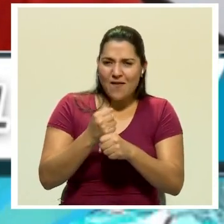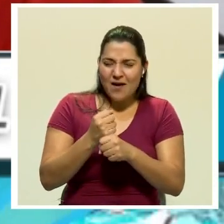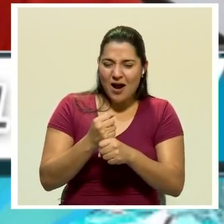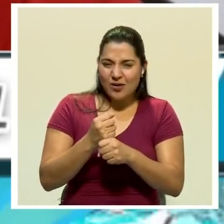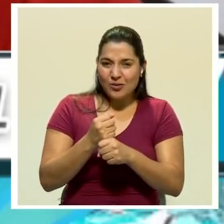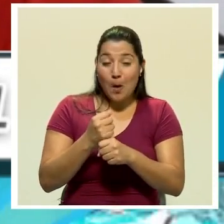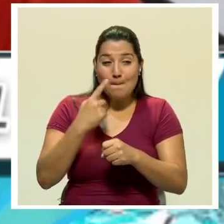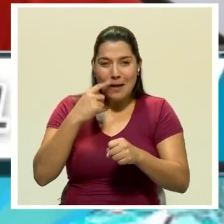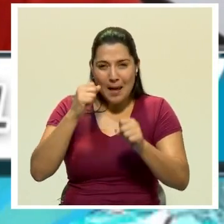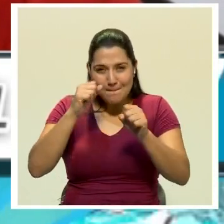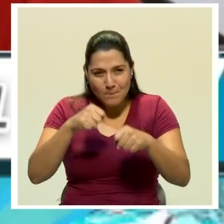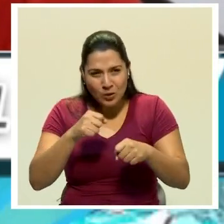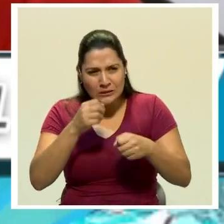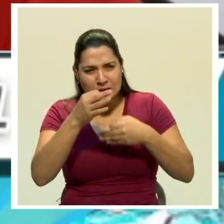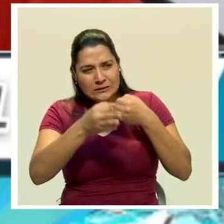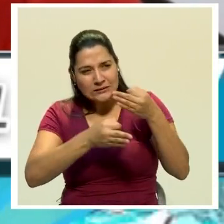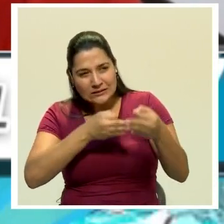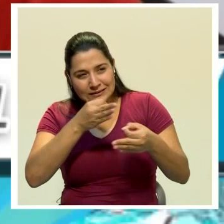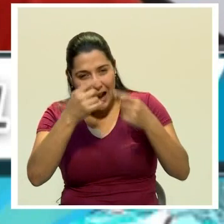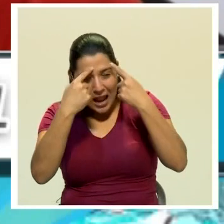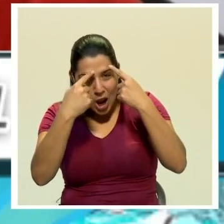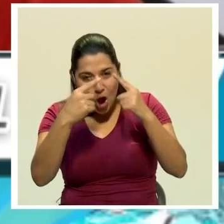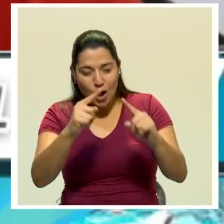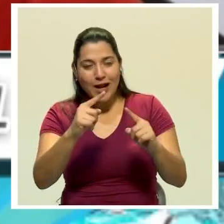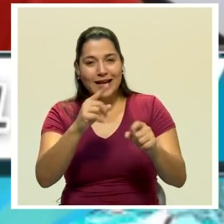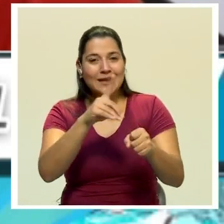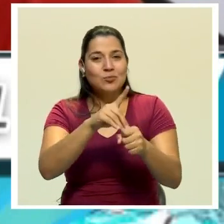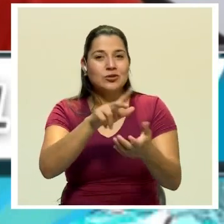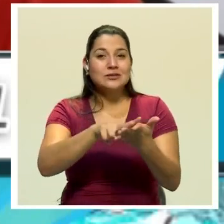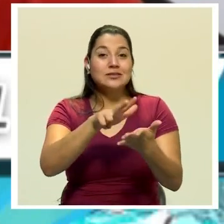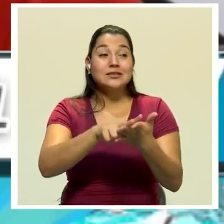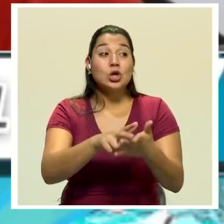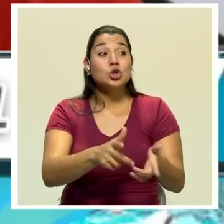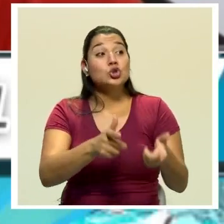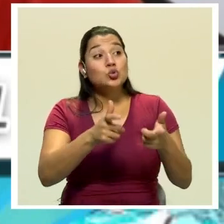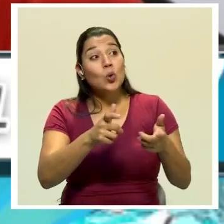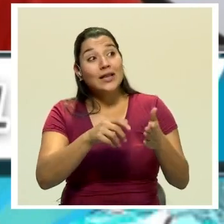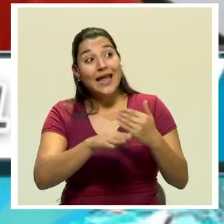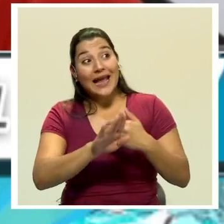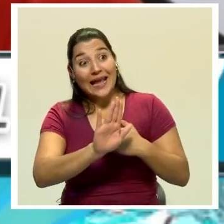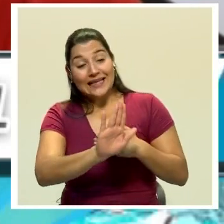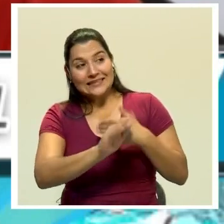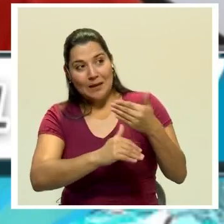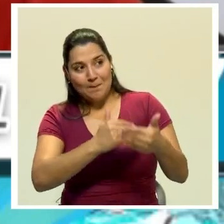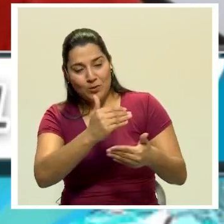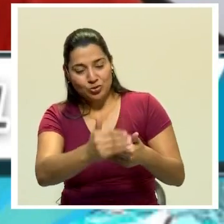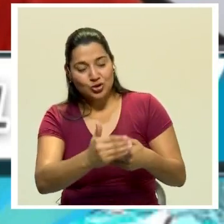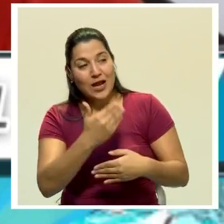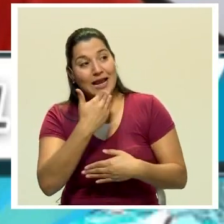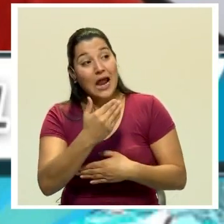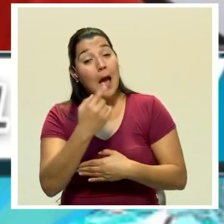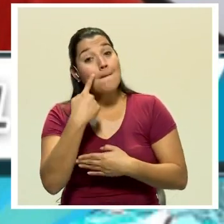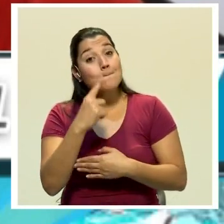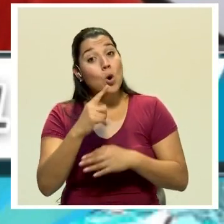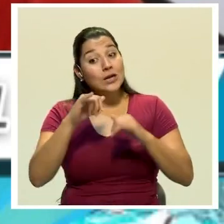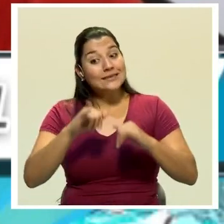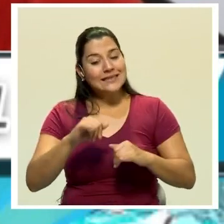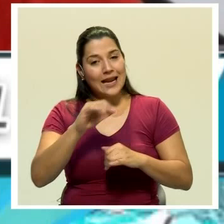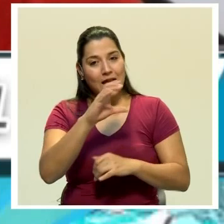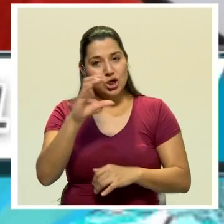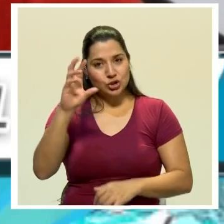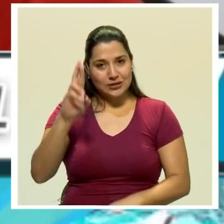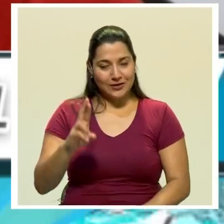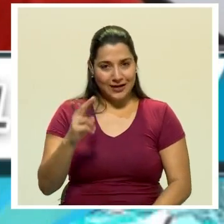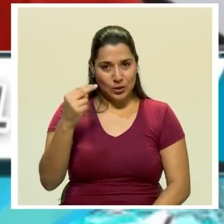convencimiento, de persuasión en el Congreso. Mucha suerte en esa tarea, ingeniera Briceño, y gracias por haber estado en el set de Costa